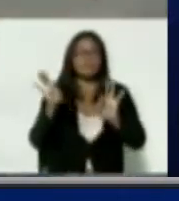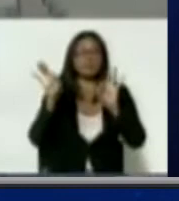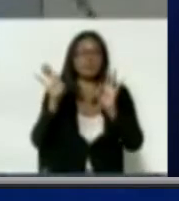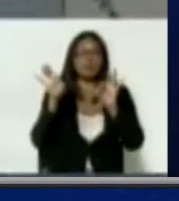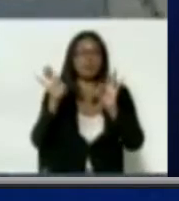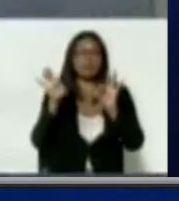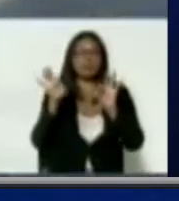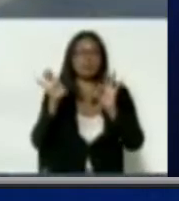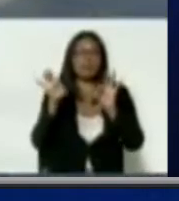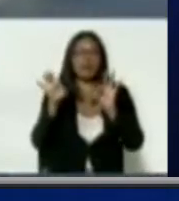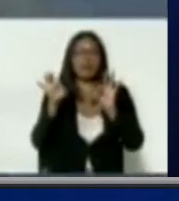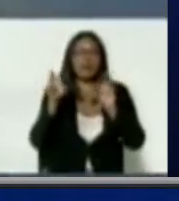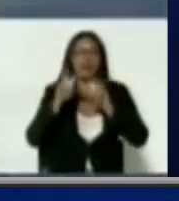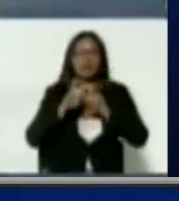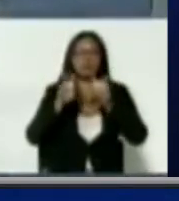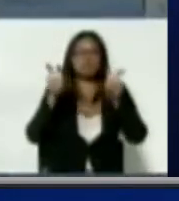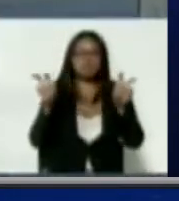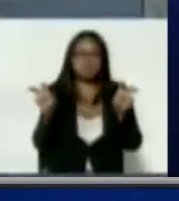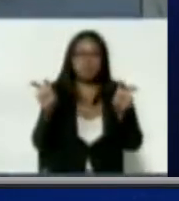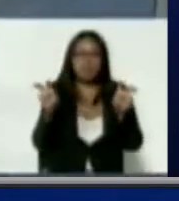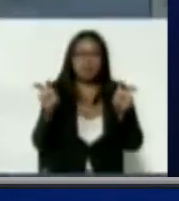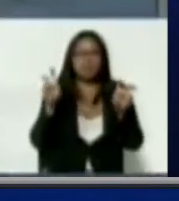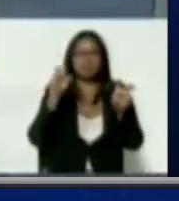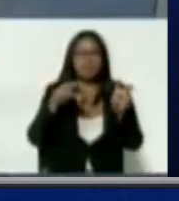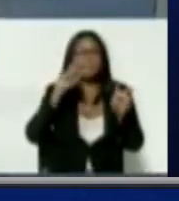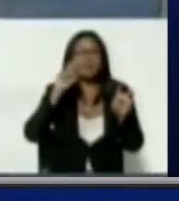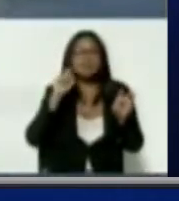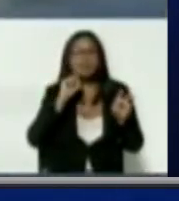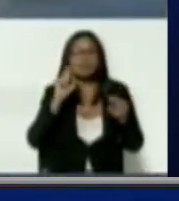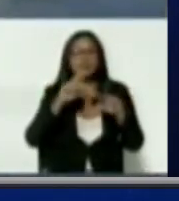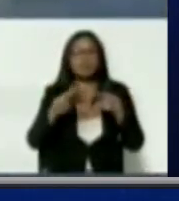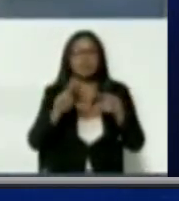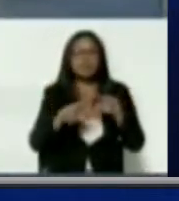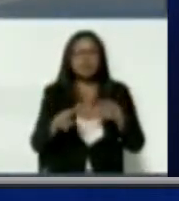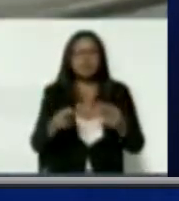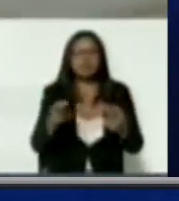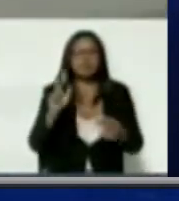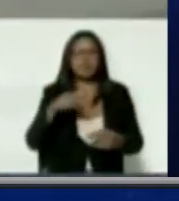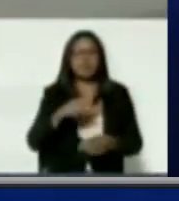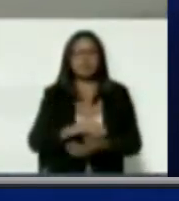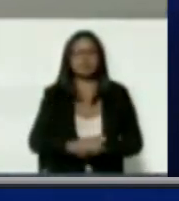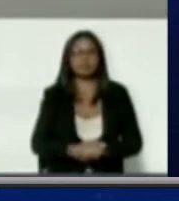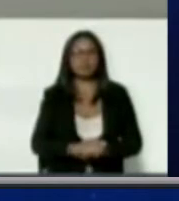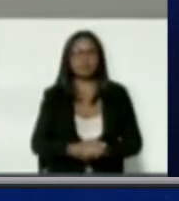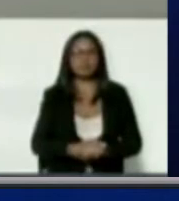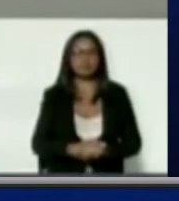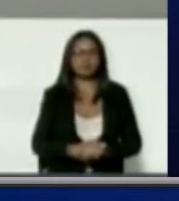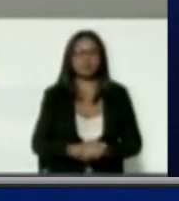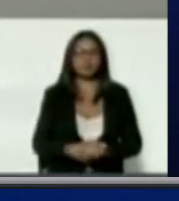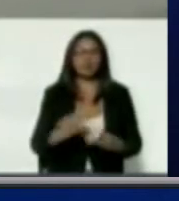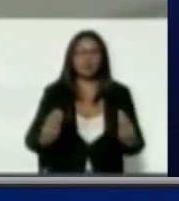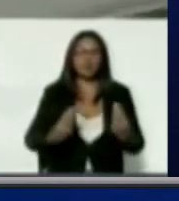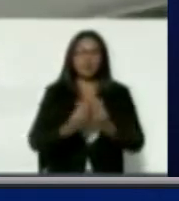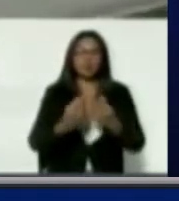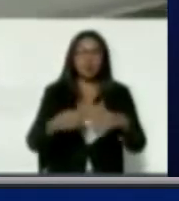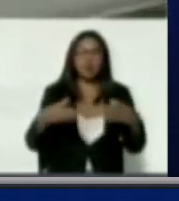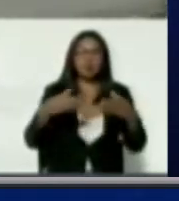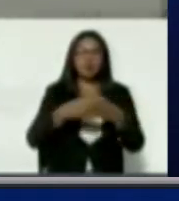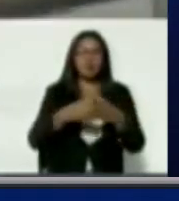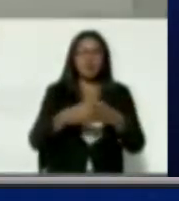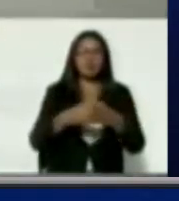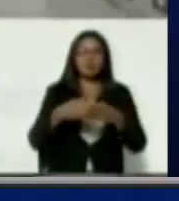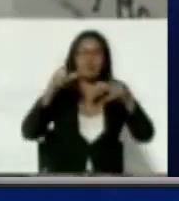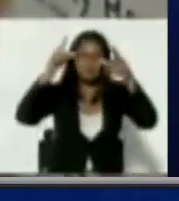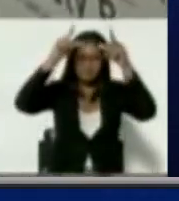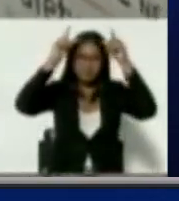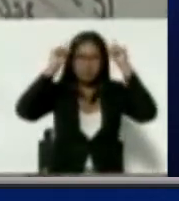con todo lo que hemos venido diciendo desde el inicio, que es cumplir con las tres cosas básicas que han demostrado,